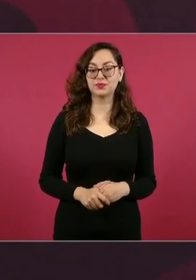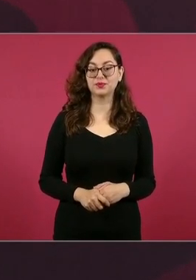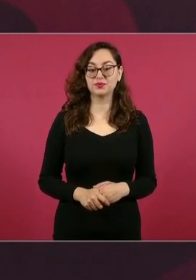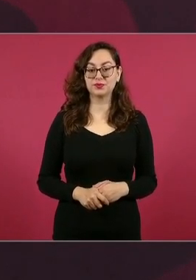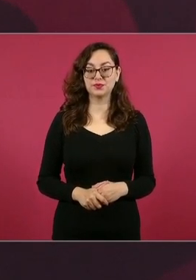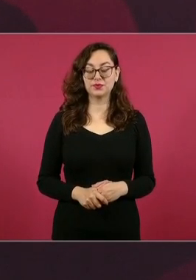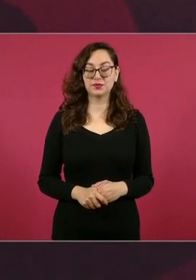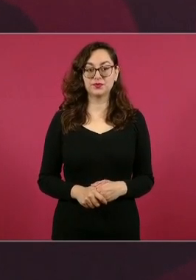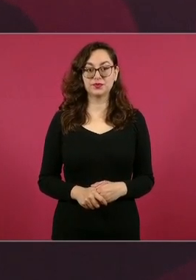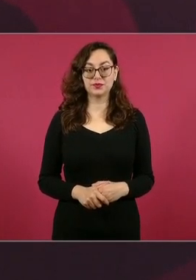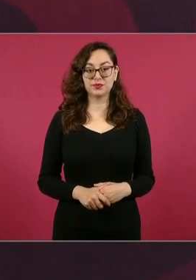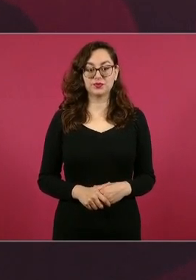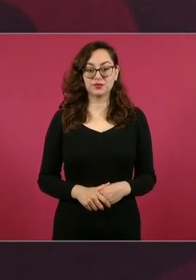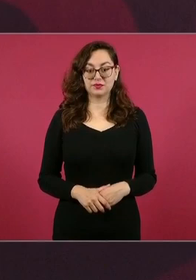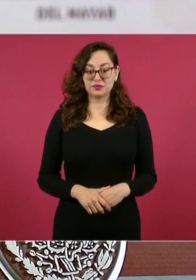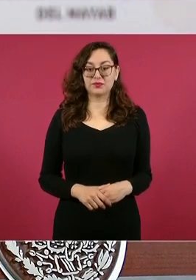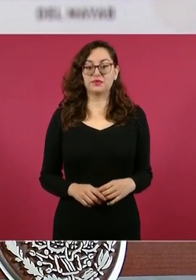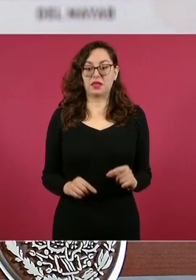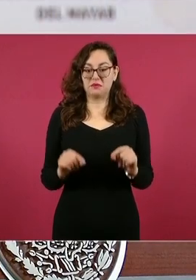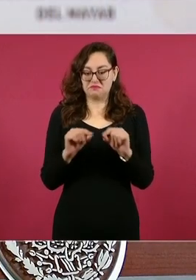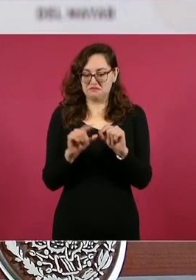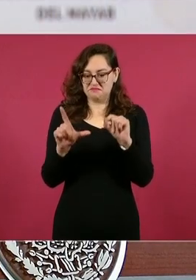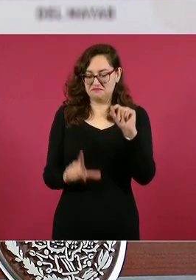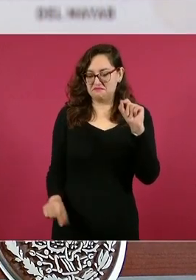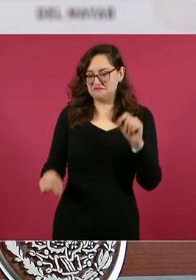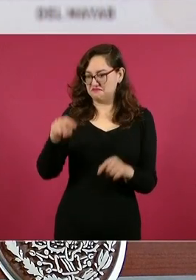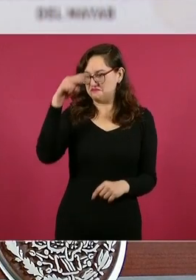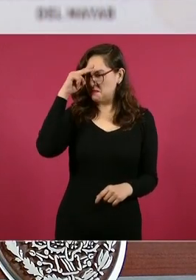conservadores qué pueblo tenemos